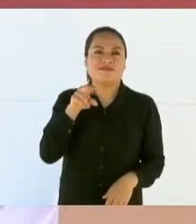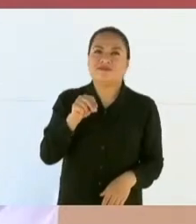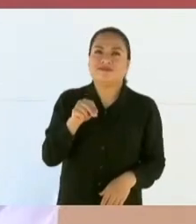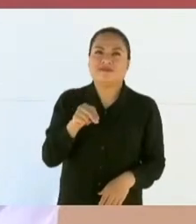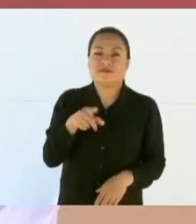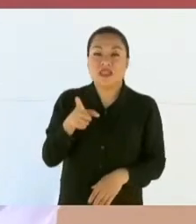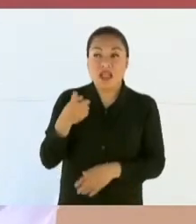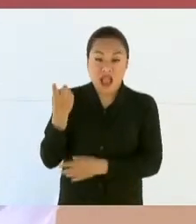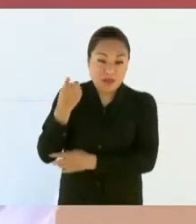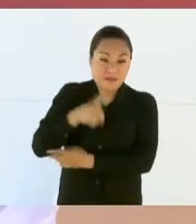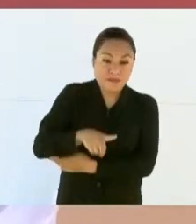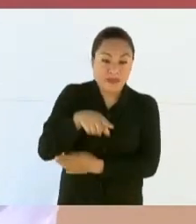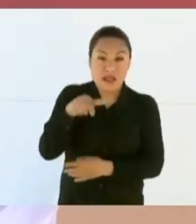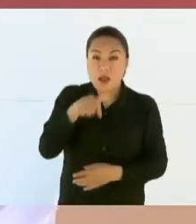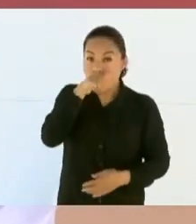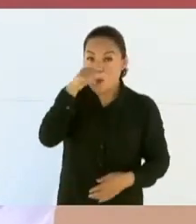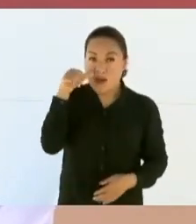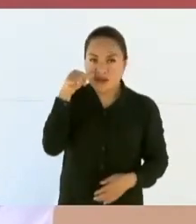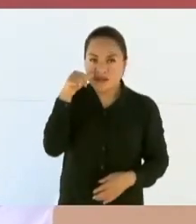ese mandato.